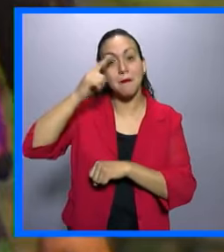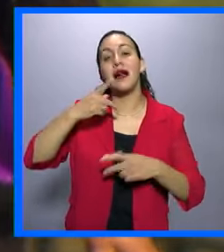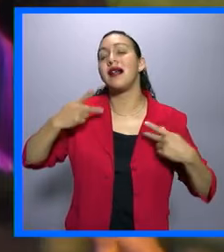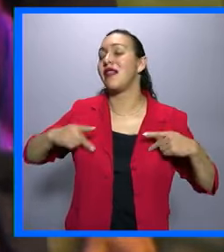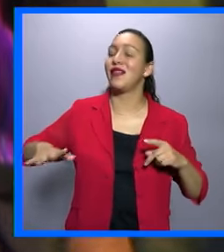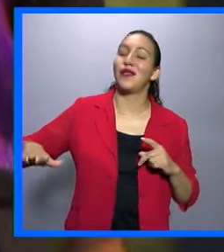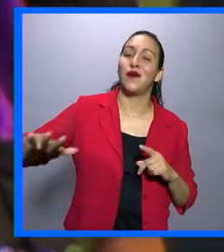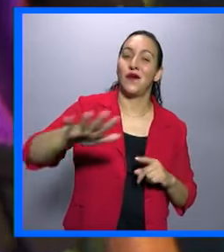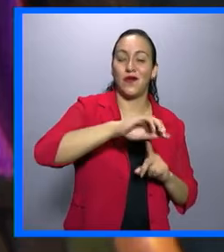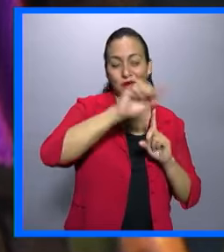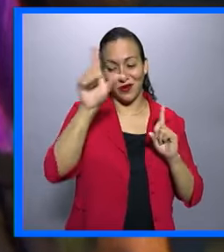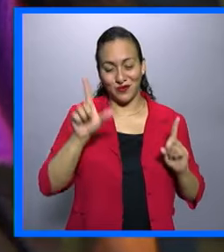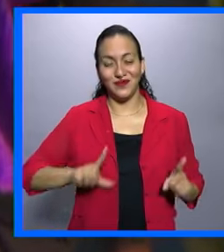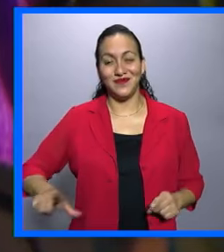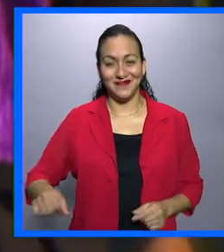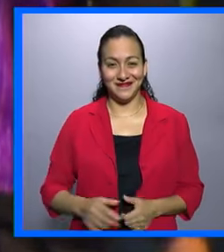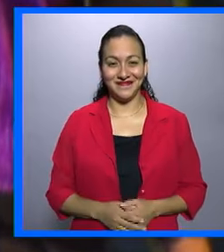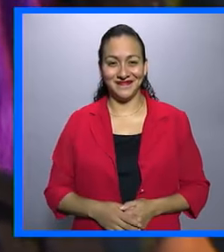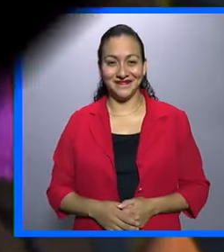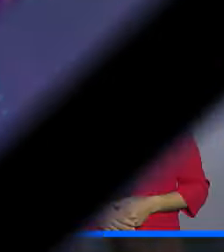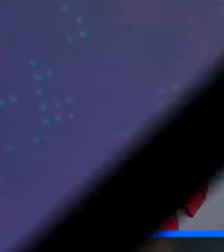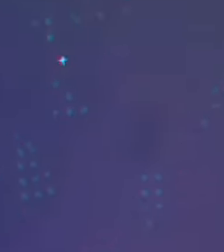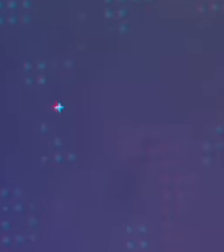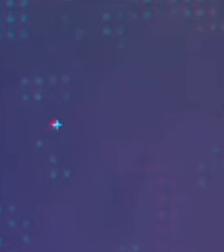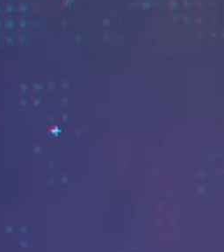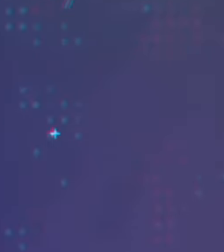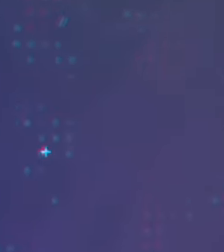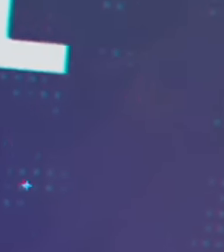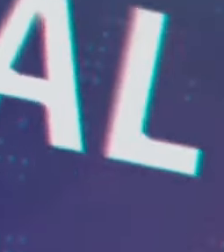de todos los mexicanos.